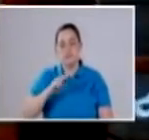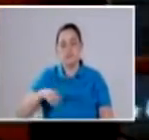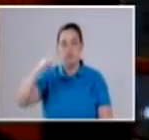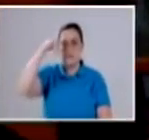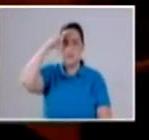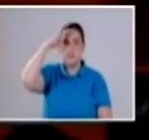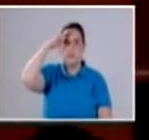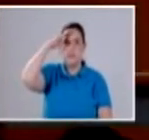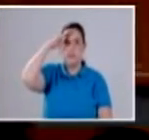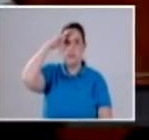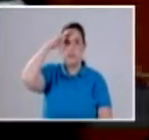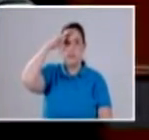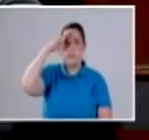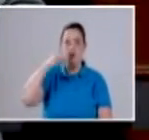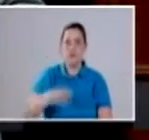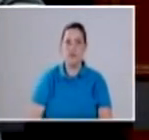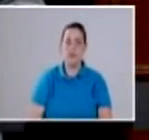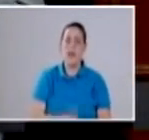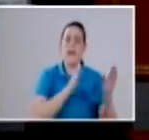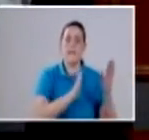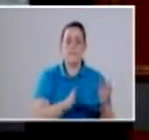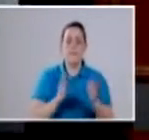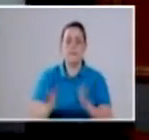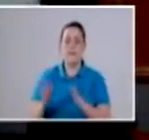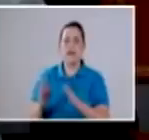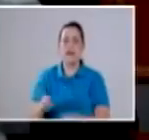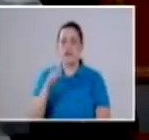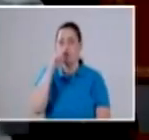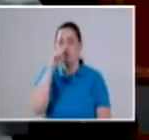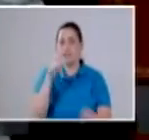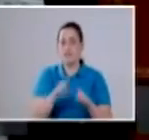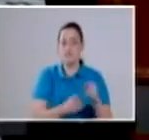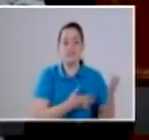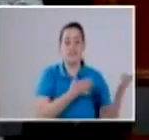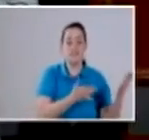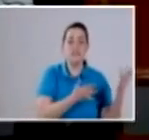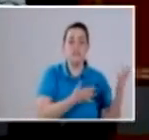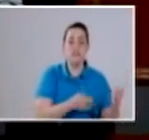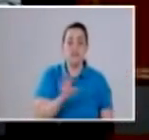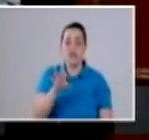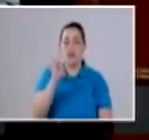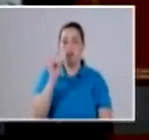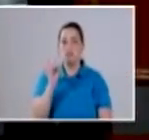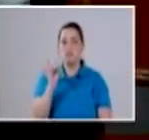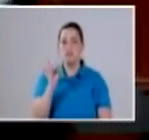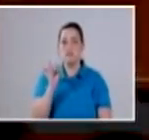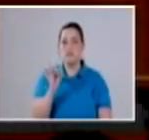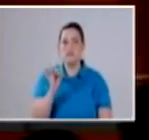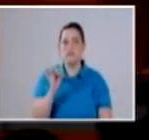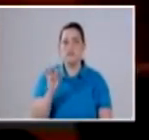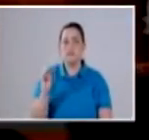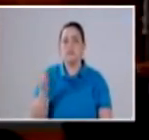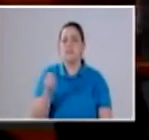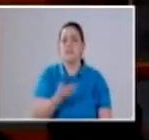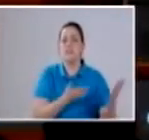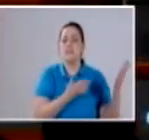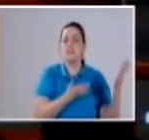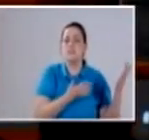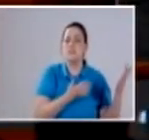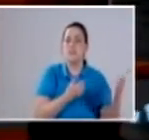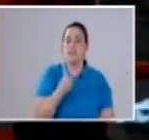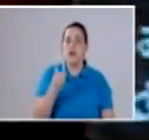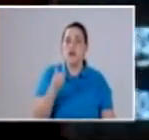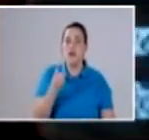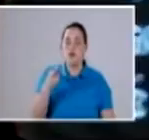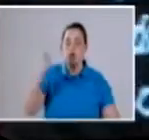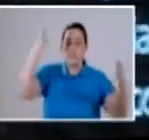soldado atleta. Ese también espera algo, ¿o no? ¿Qué espera? Una